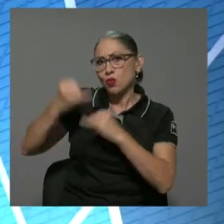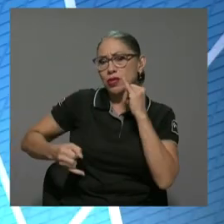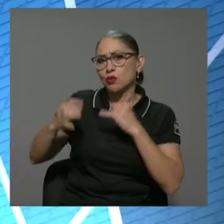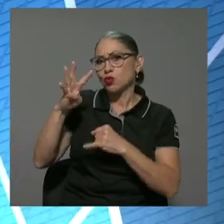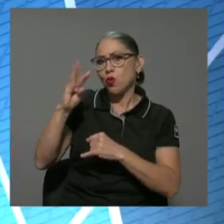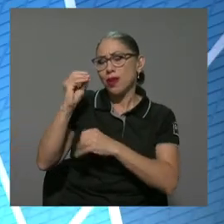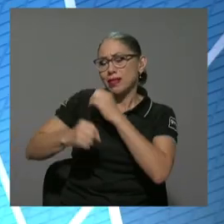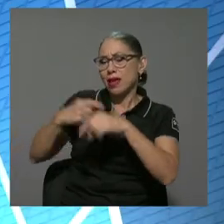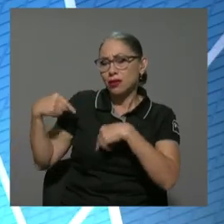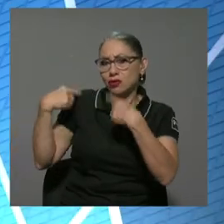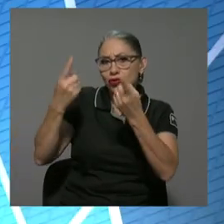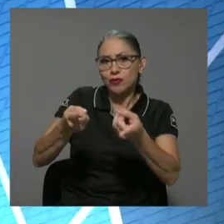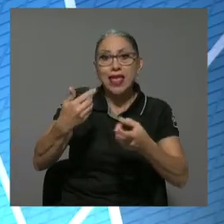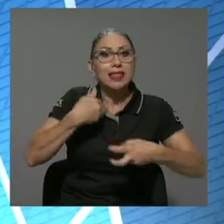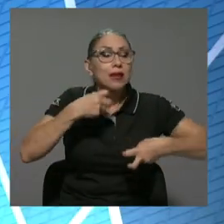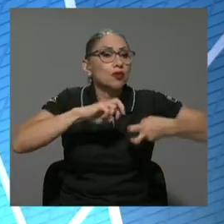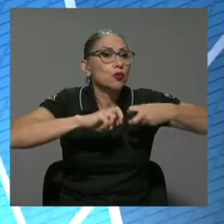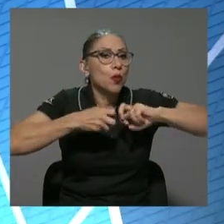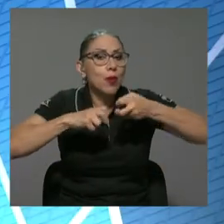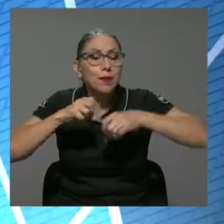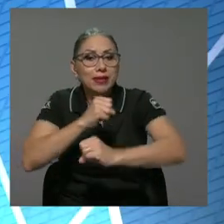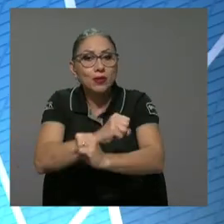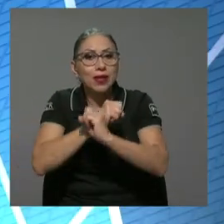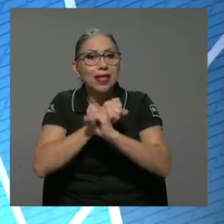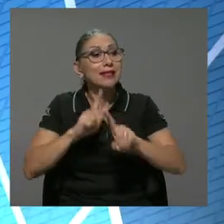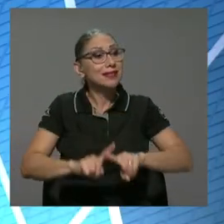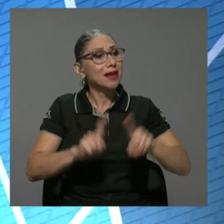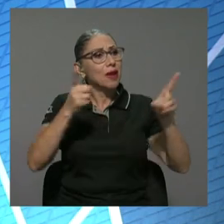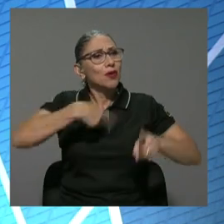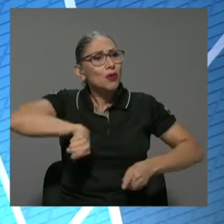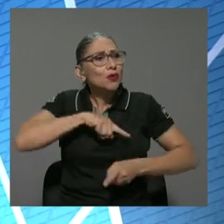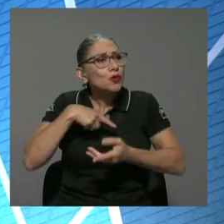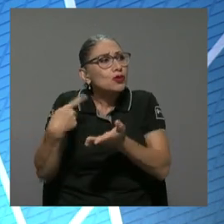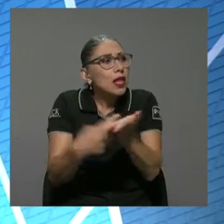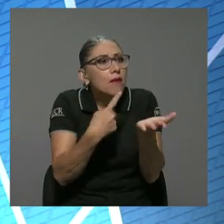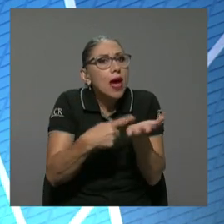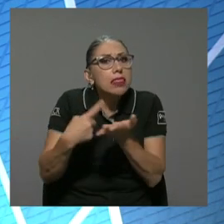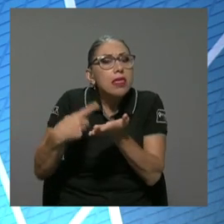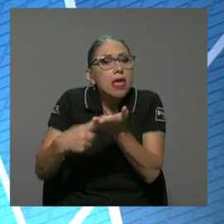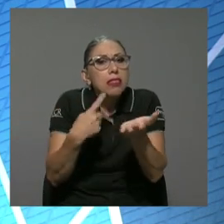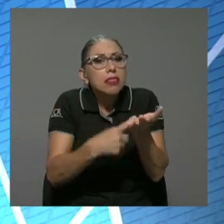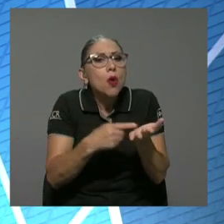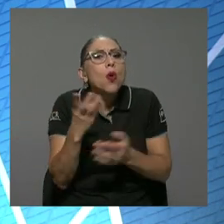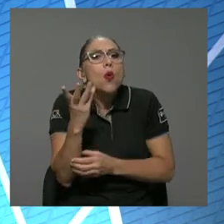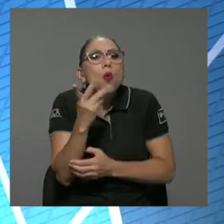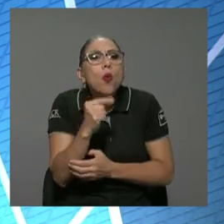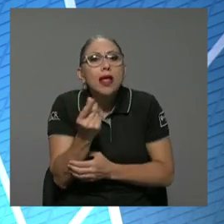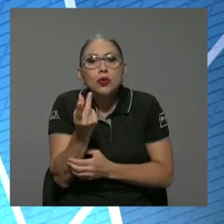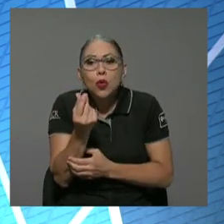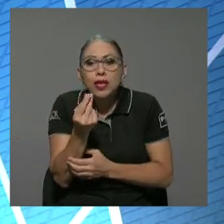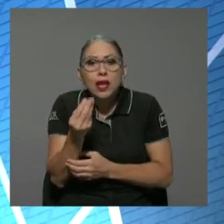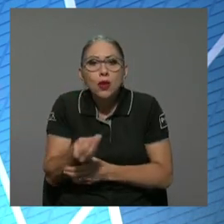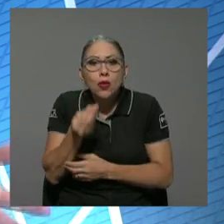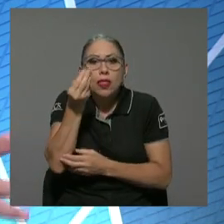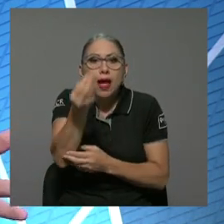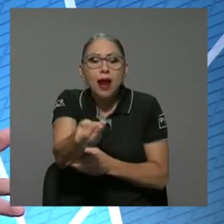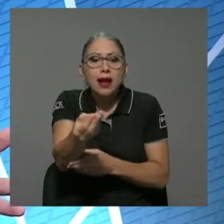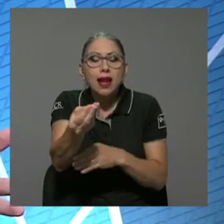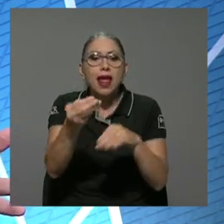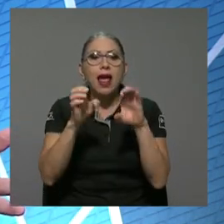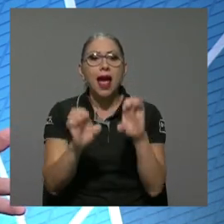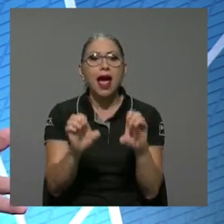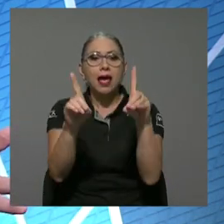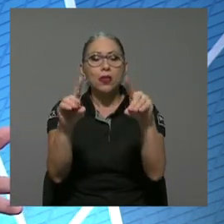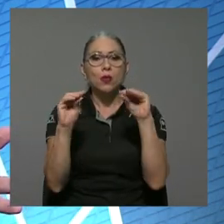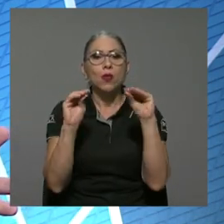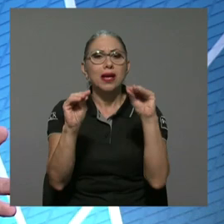Vivimos una crisis de seguridad y, sin embargo, estamos debatiendo por cuánto dinero darle a educación. ¿Cómo entender eso,